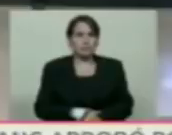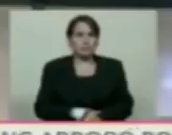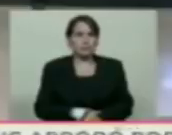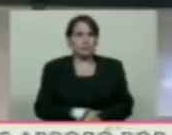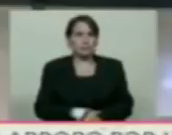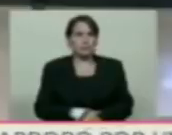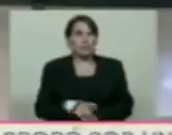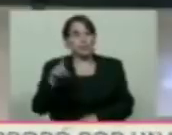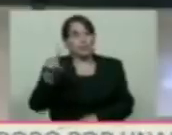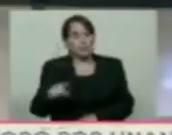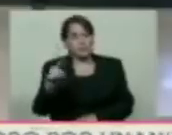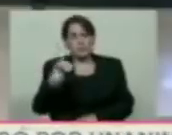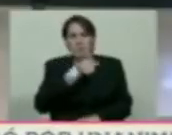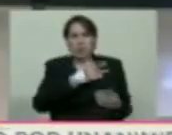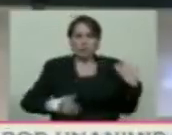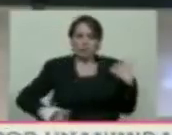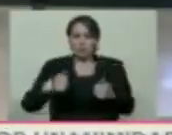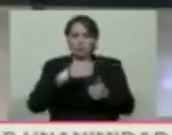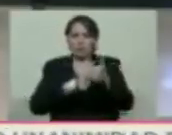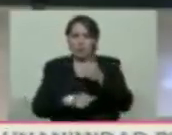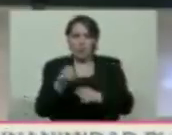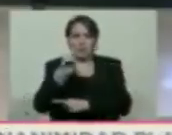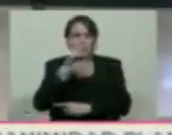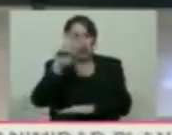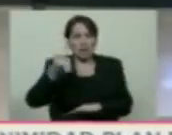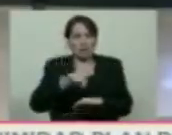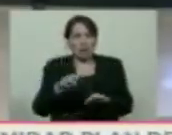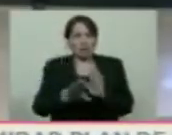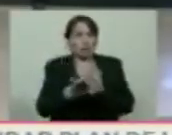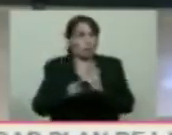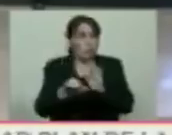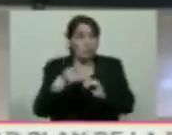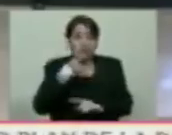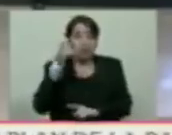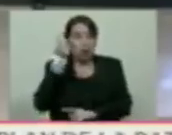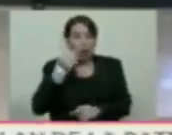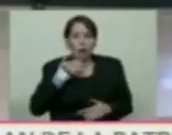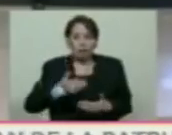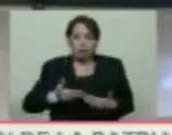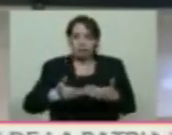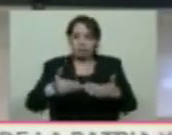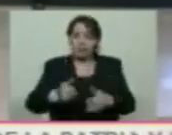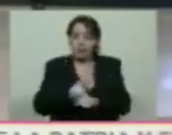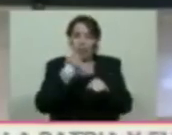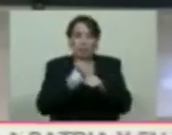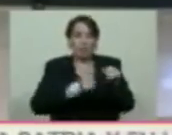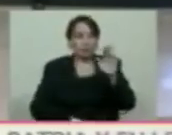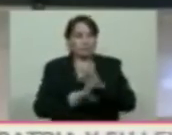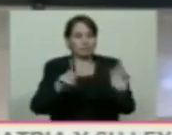Asimismo, la primera vicepresidenta de la Asamblea Nacional Constituyente, Tania Díaz, aseguró que se debe avanzar y trabajar para superar cualquier